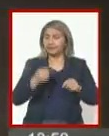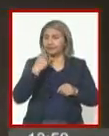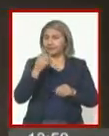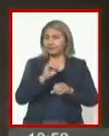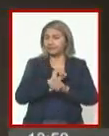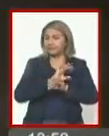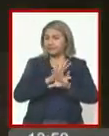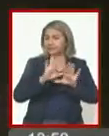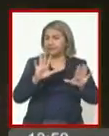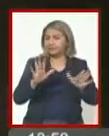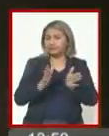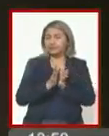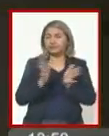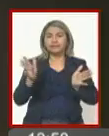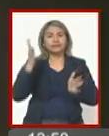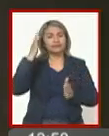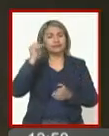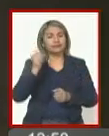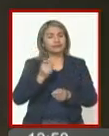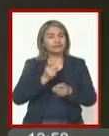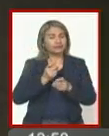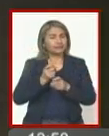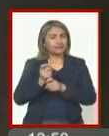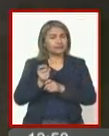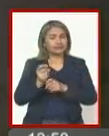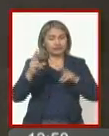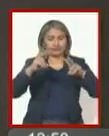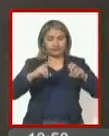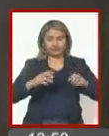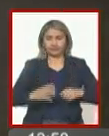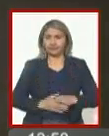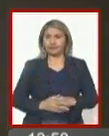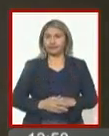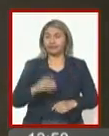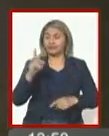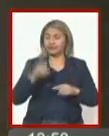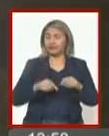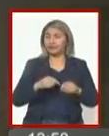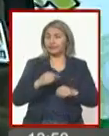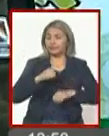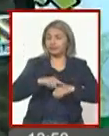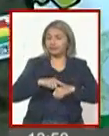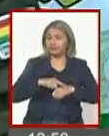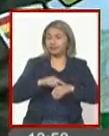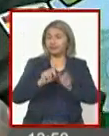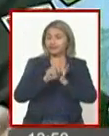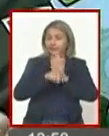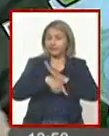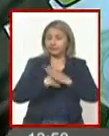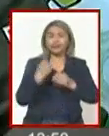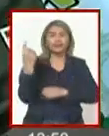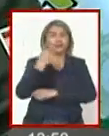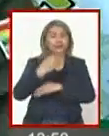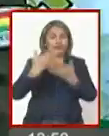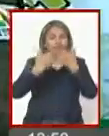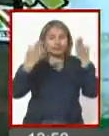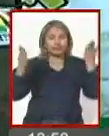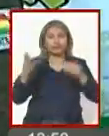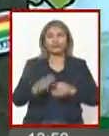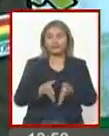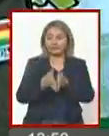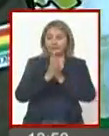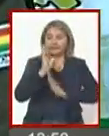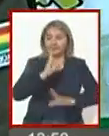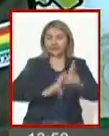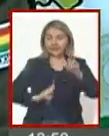muchas cosas de manera pública porque esto entorpece la investigación. No me puedo dar un plazo de horas y días para decir vamos a descubrir un caso así. Lo que le